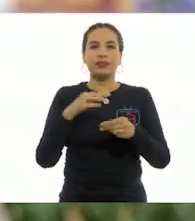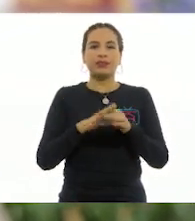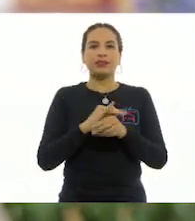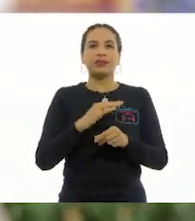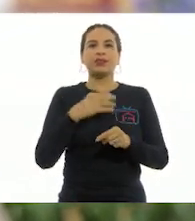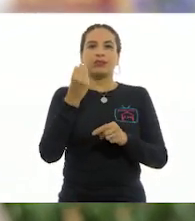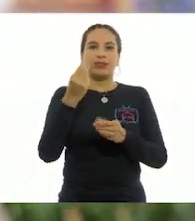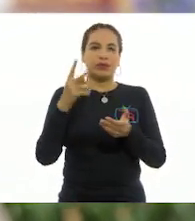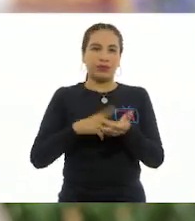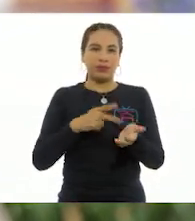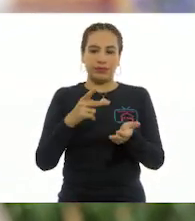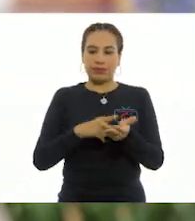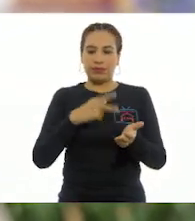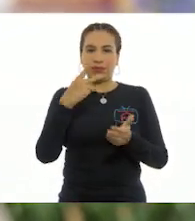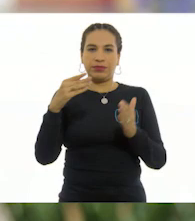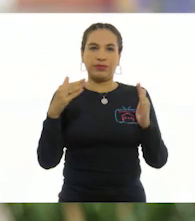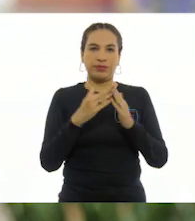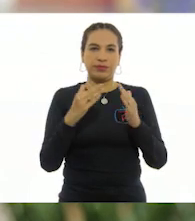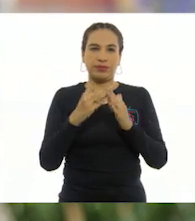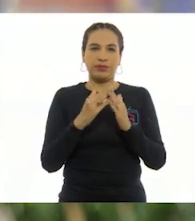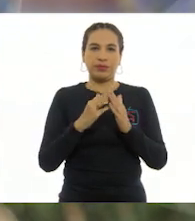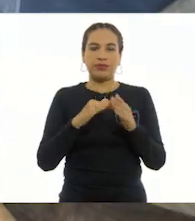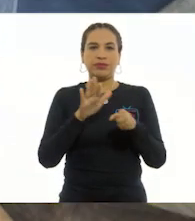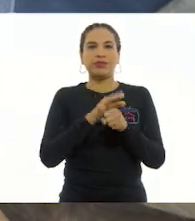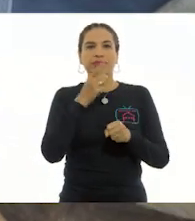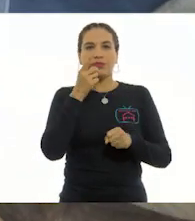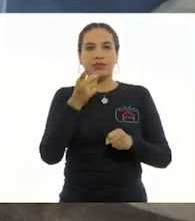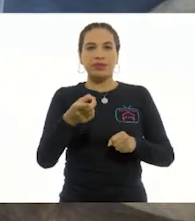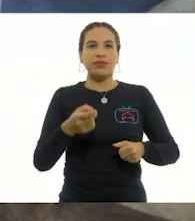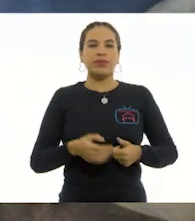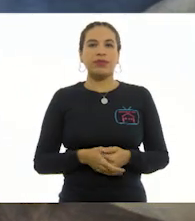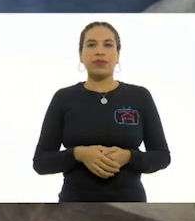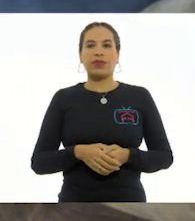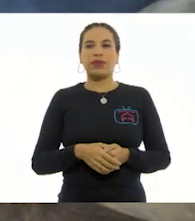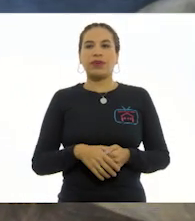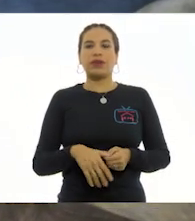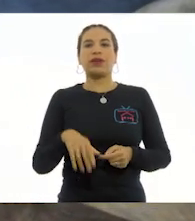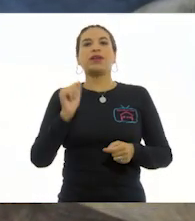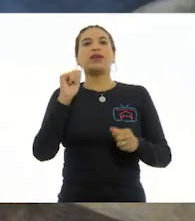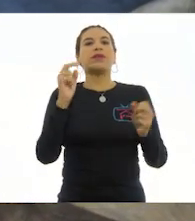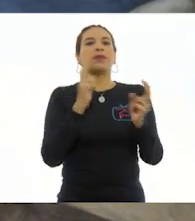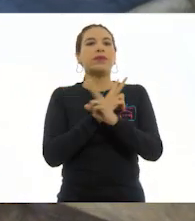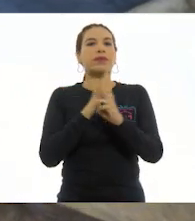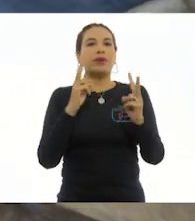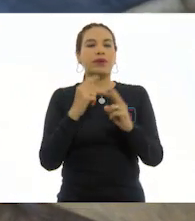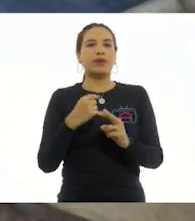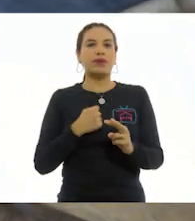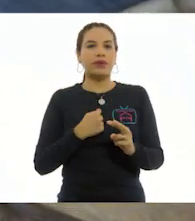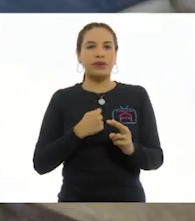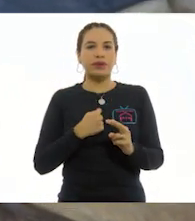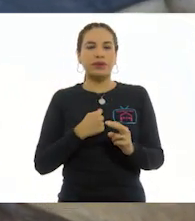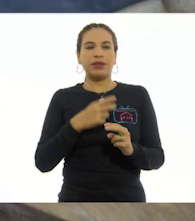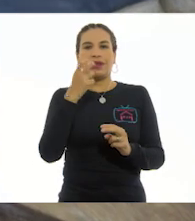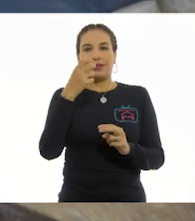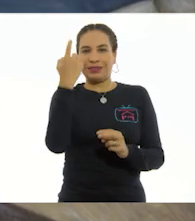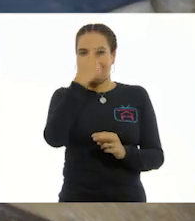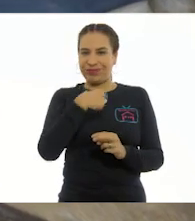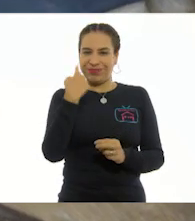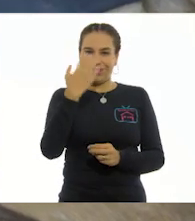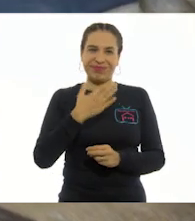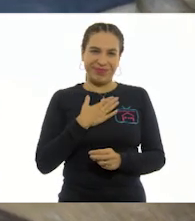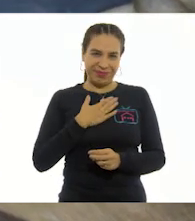50,000 veces, sí. Es su casa. Y entonces me dice, lo que es el viento soy yo, esa carita soy